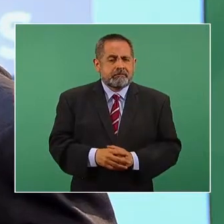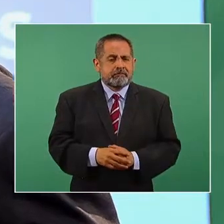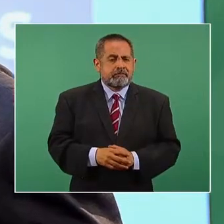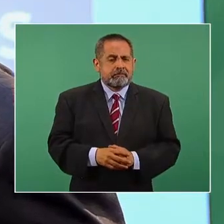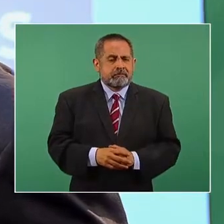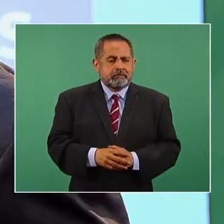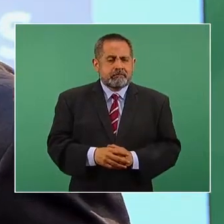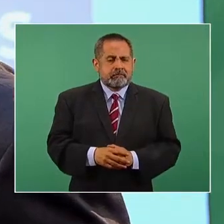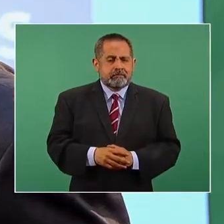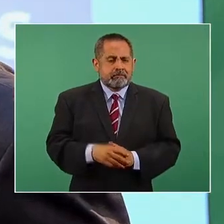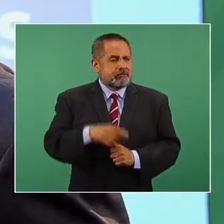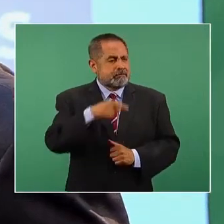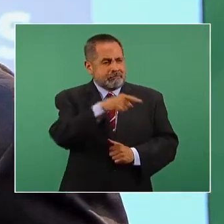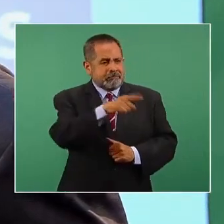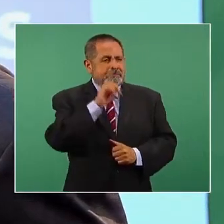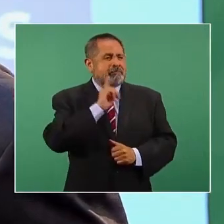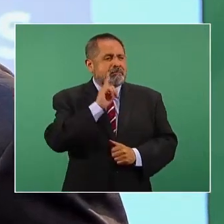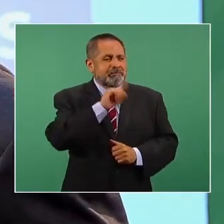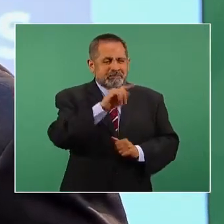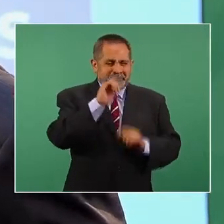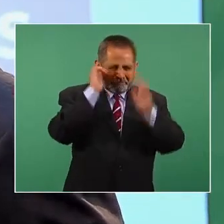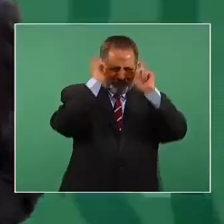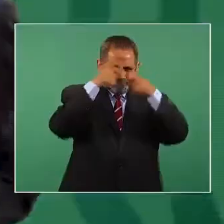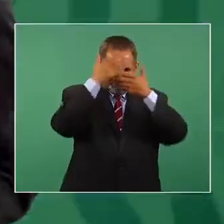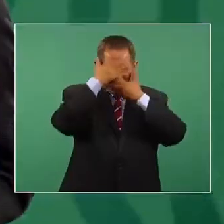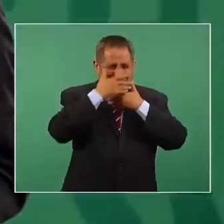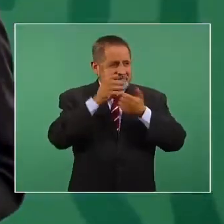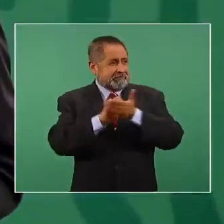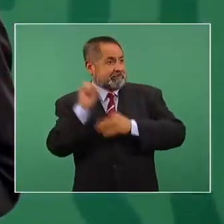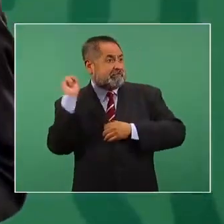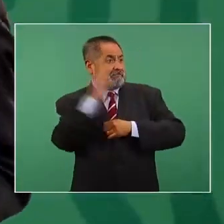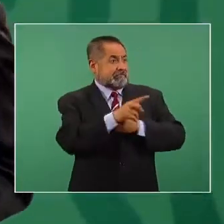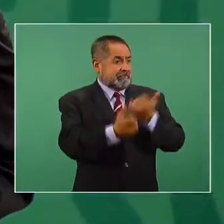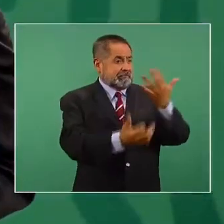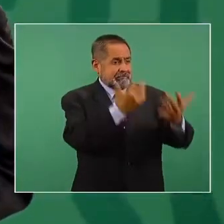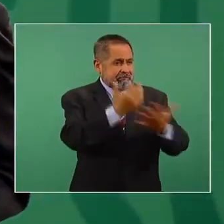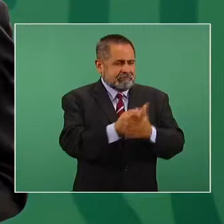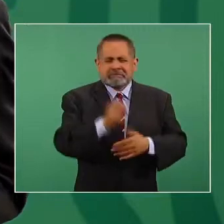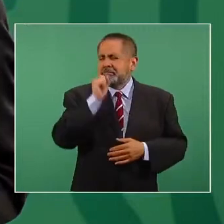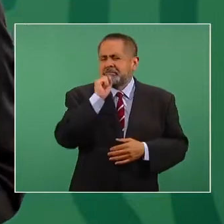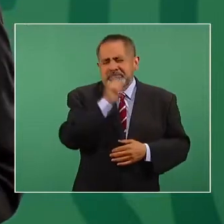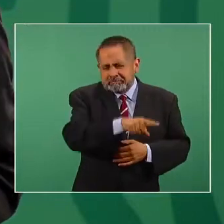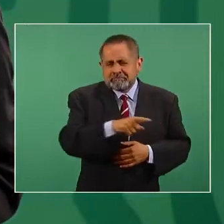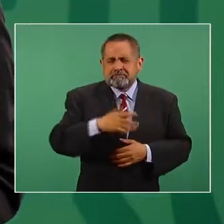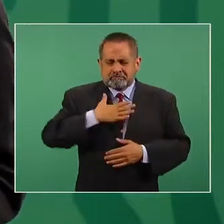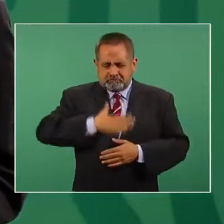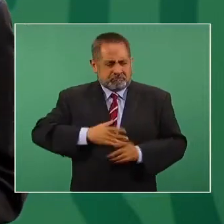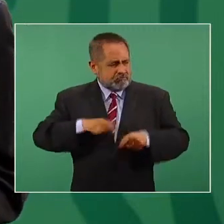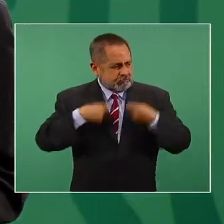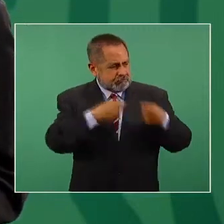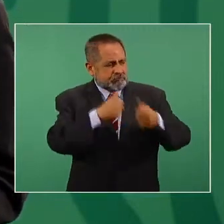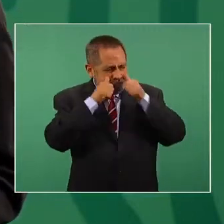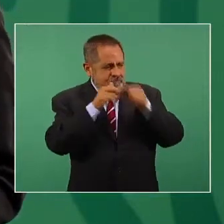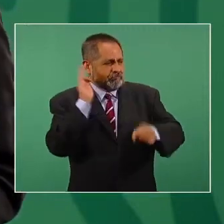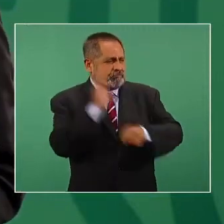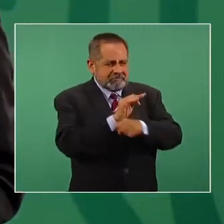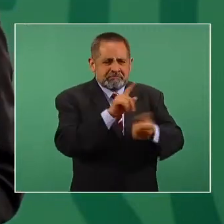el encapuchado o la encapuchada que tiró la bomba, esta, para